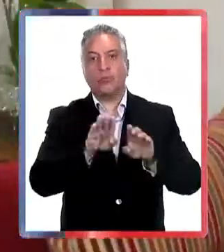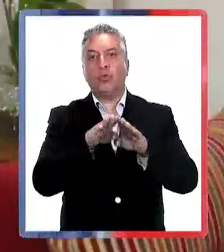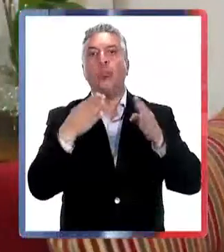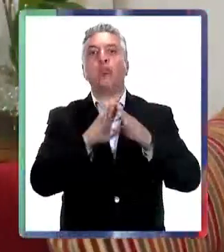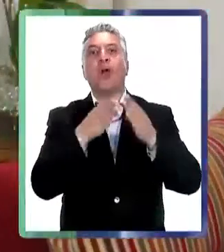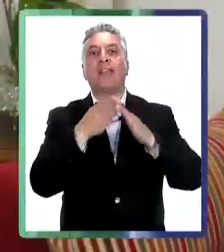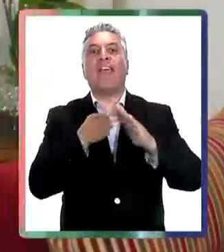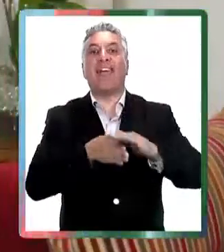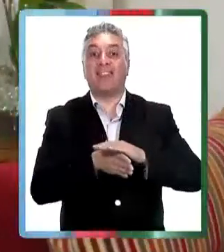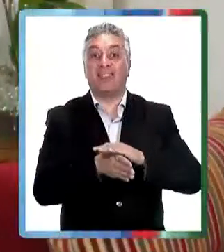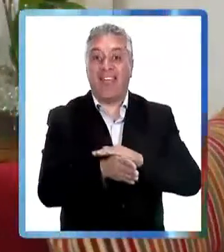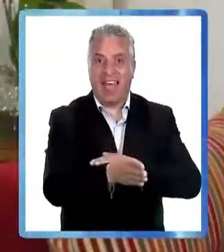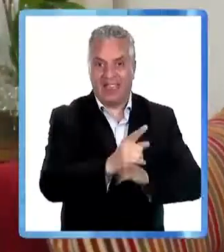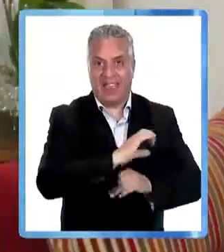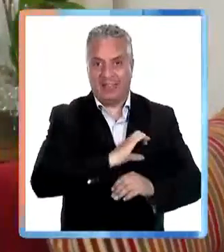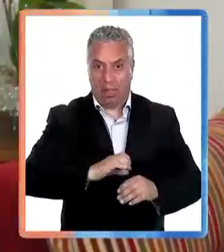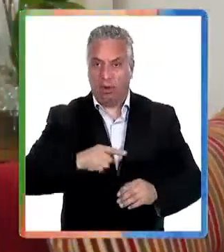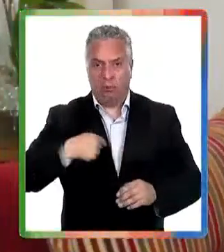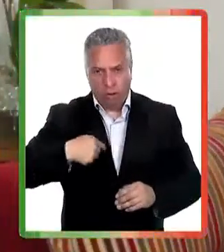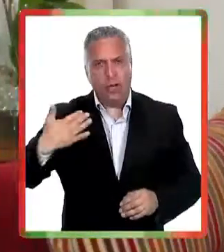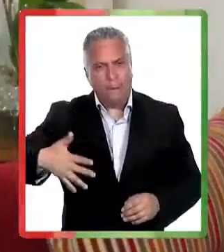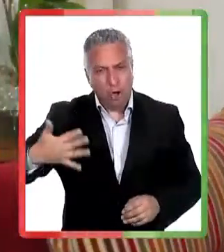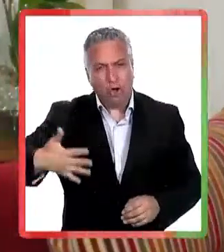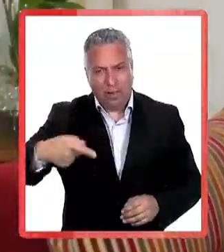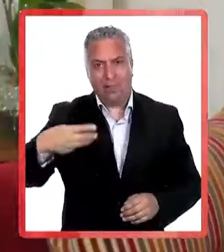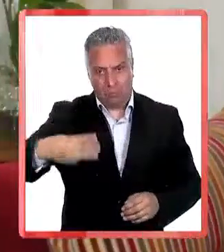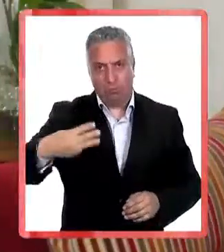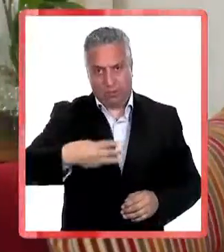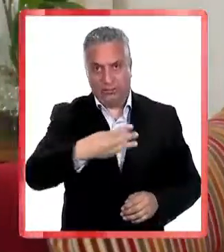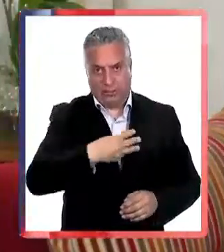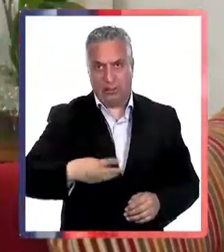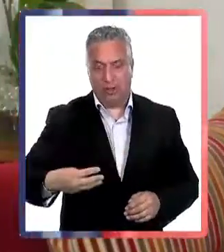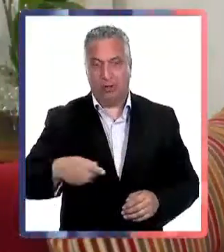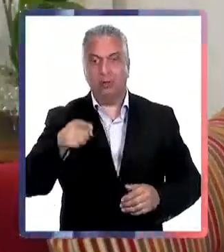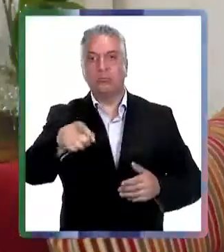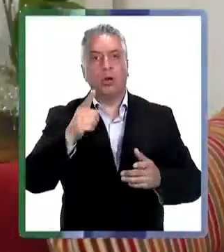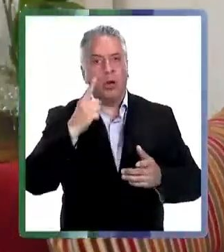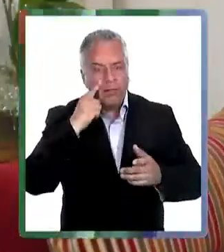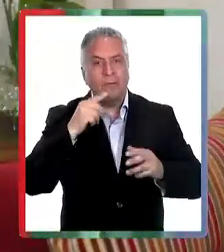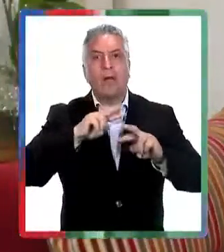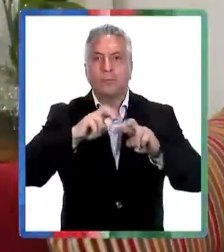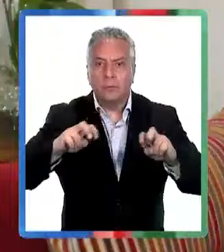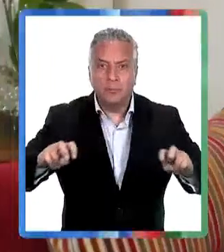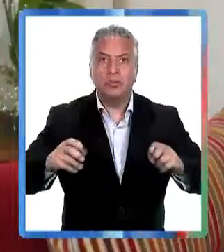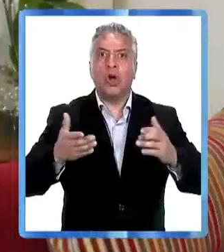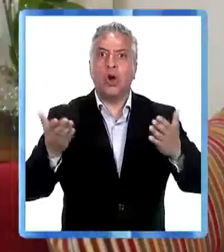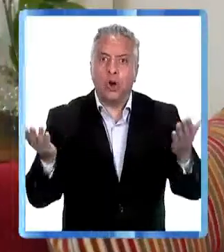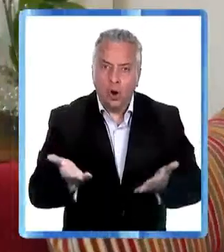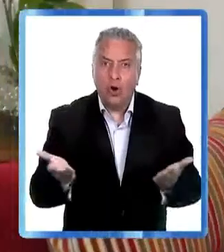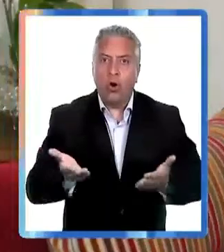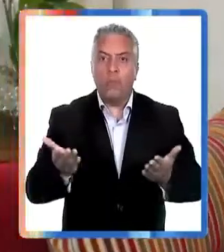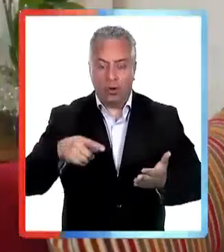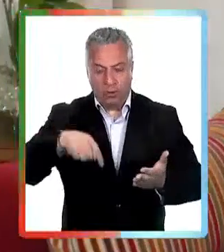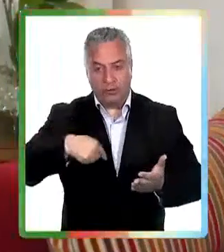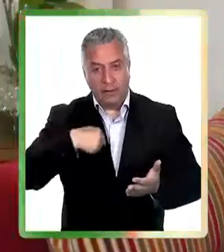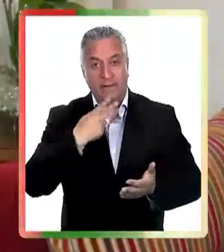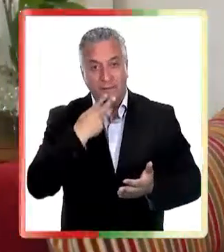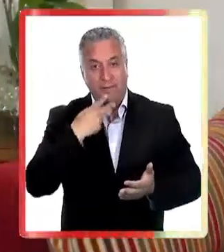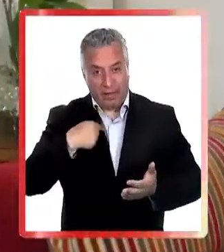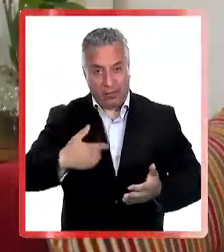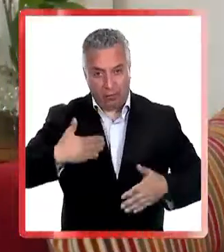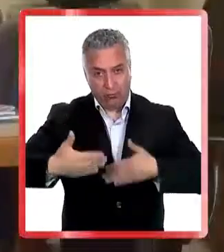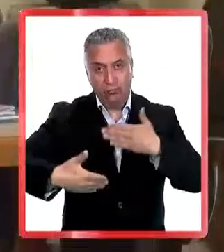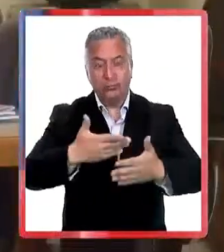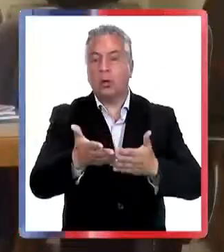puerta de entrada al Estado. Para nosotros son muy importantes los municipios y averigüen en la situación en que estoy, en la contingencia que